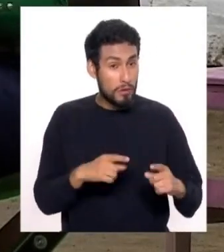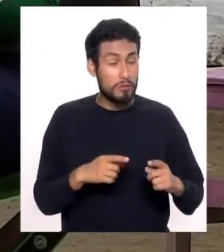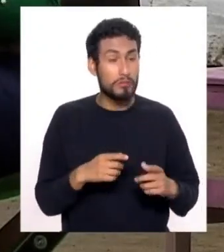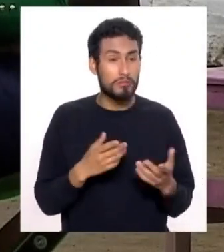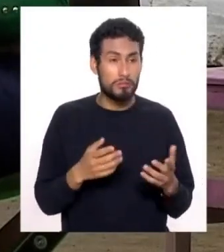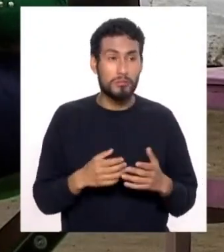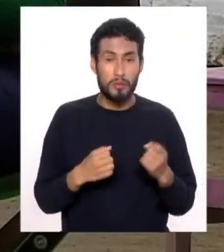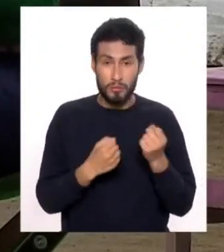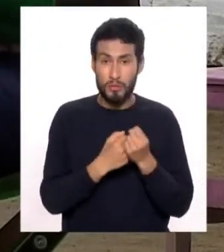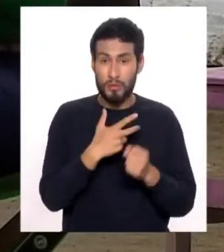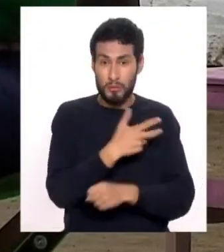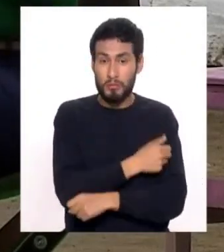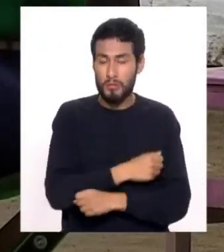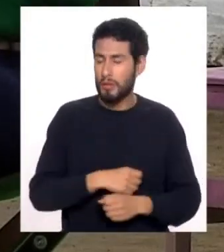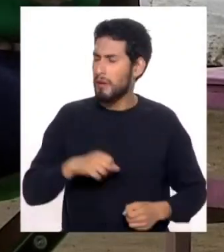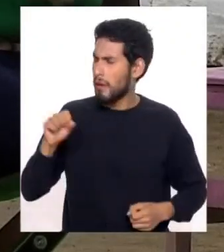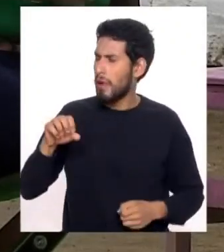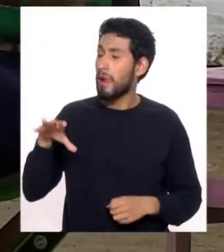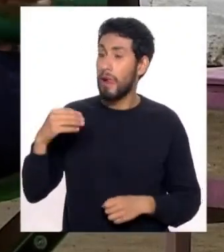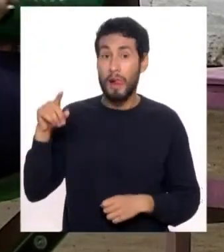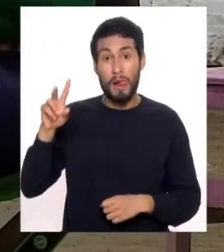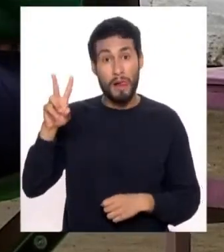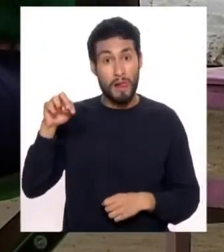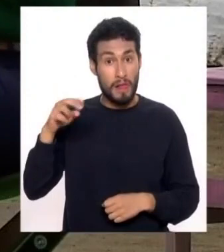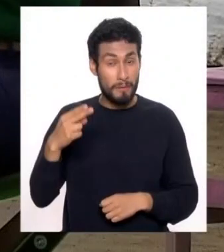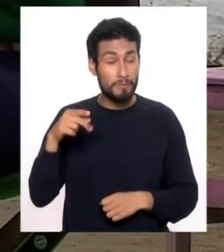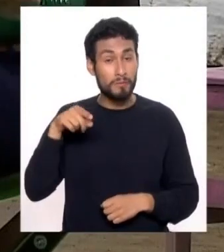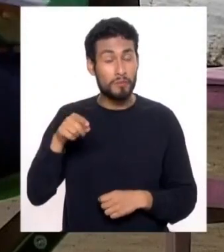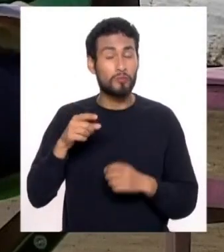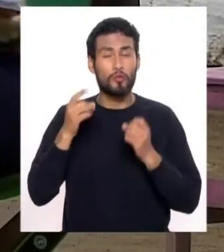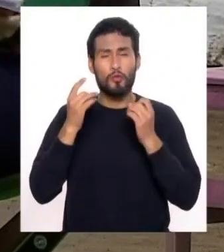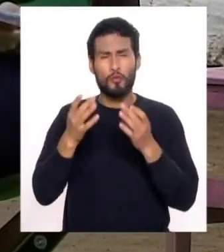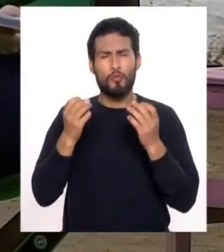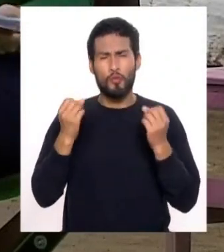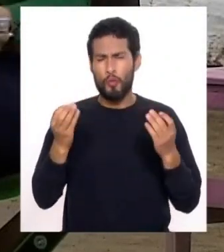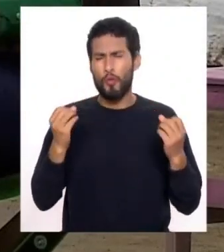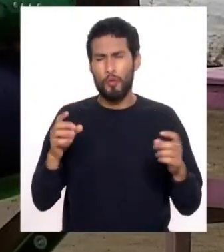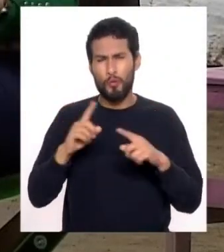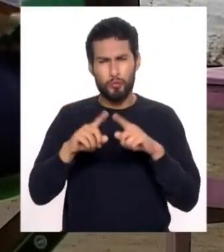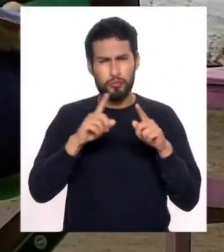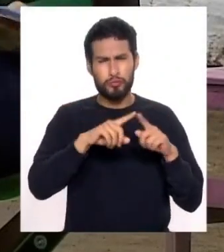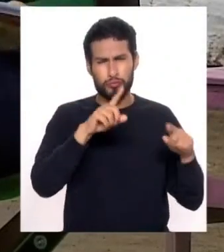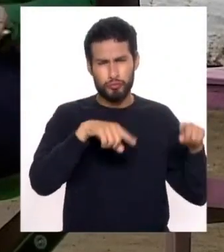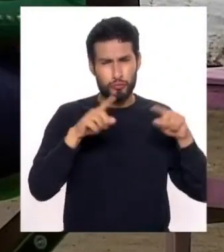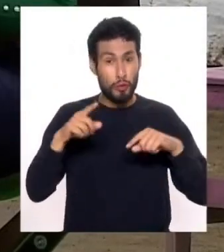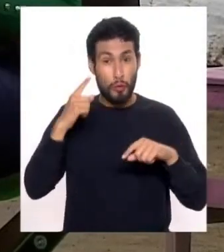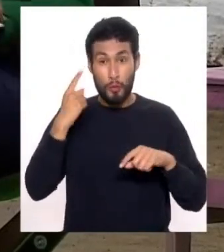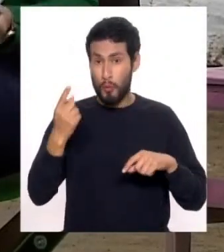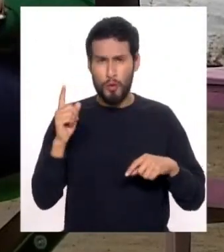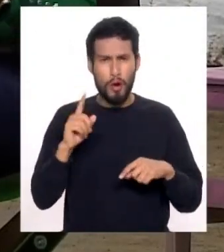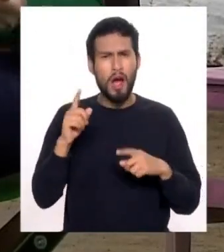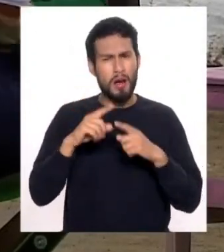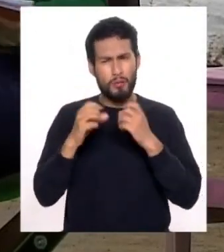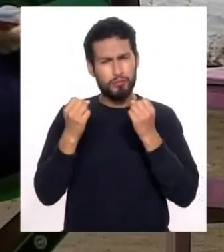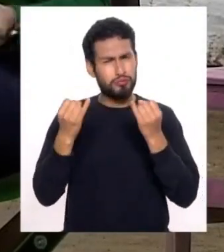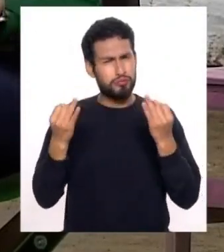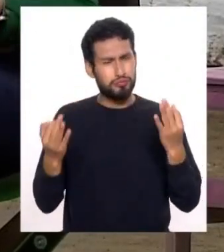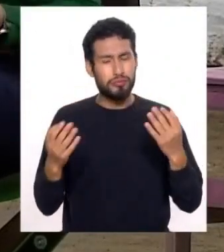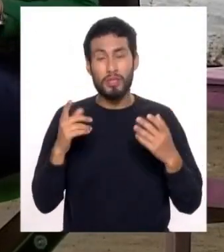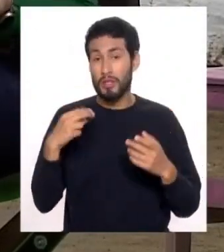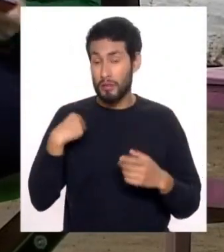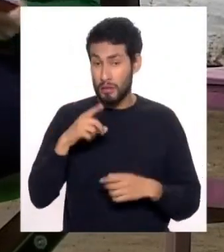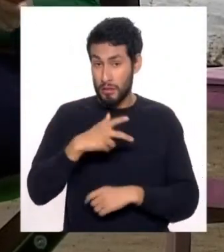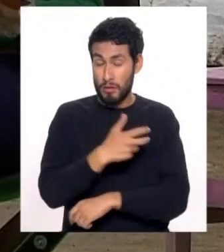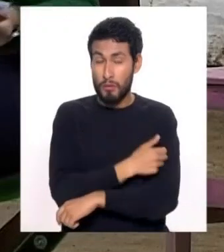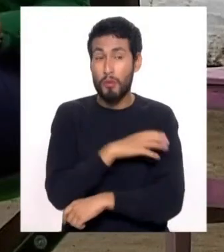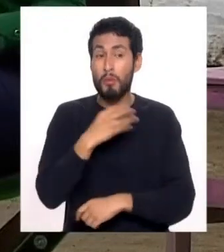al apoyo de la vacuna. Porque sabemos que el virus de papiloma humano tiene varias especies, no solo una, ¿no? Entonces hay que vacunarnos porque